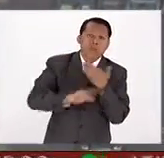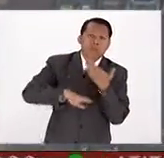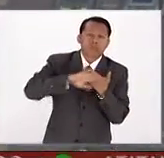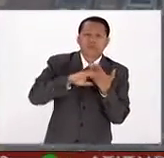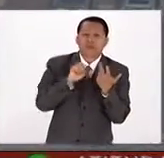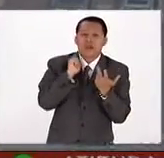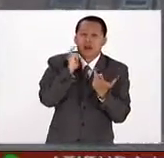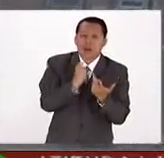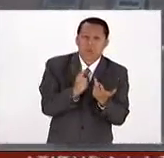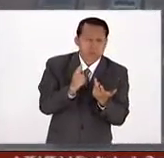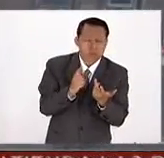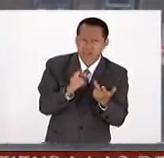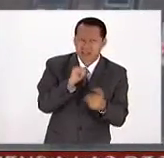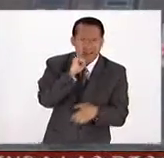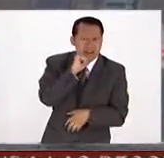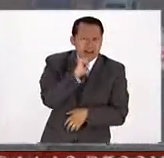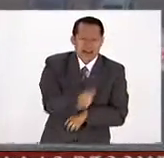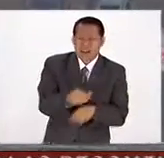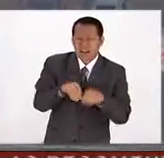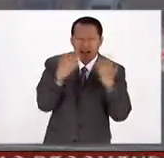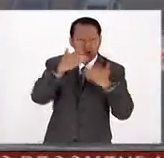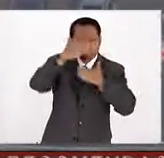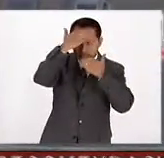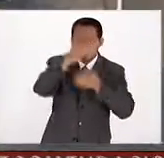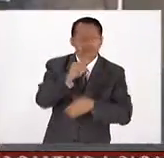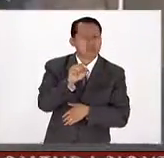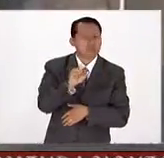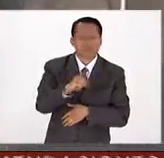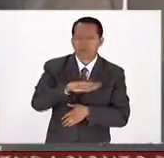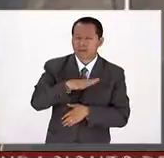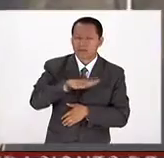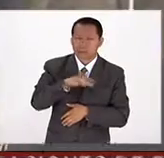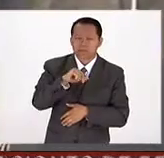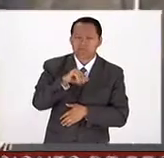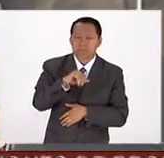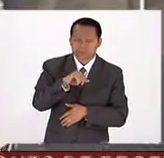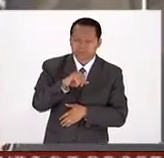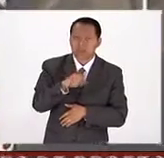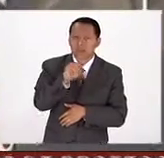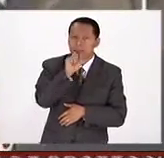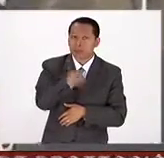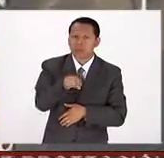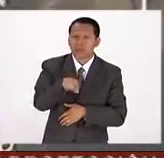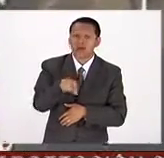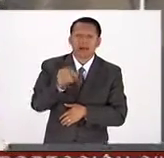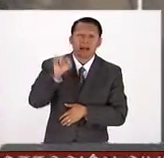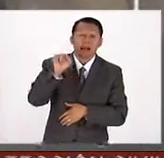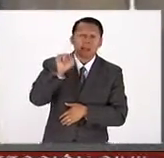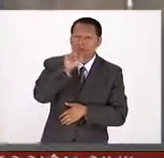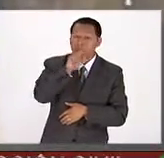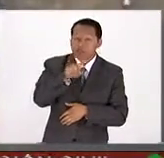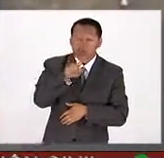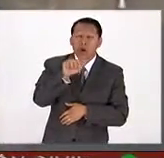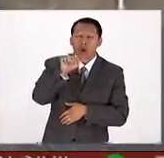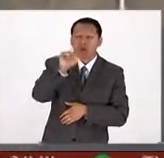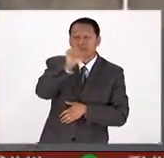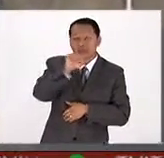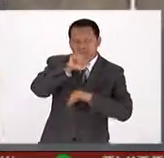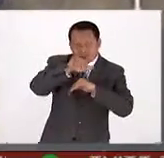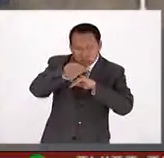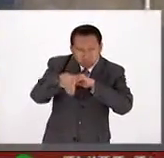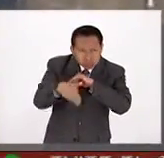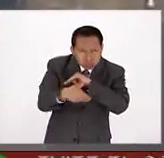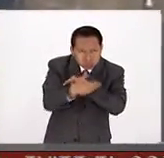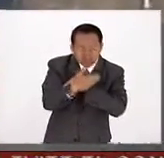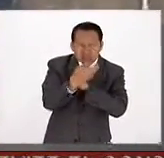guerrilla, es claramente un ataque terrorista, pero también es cierto que este ataque que vimos el sábado para amanecer el domingo, como bien